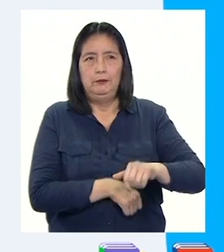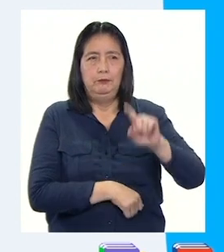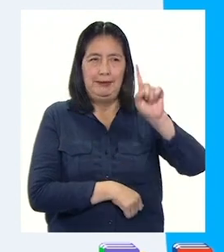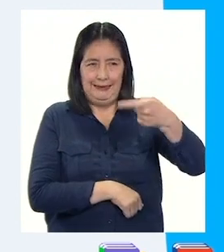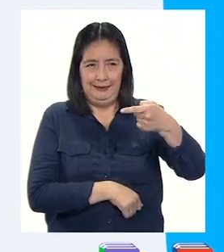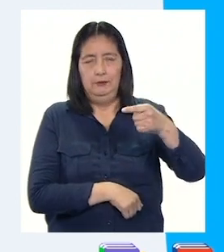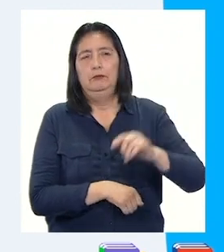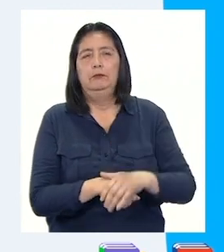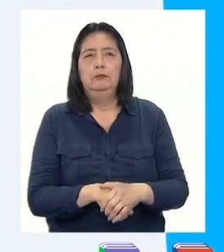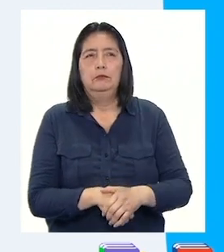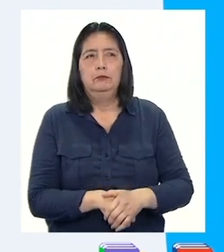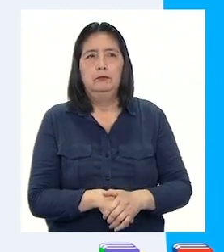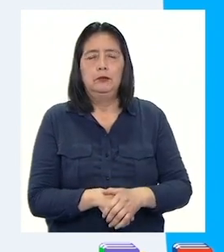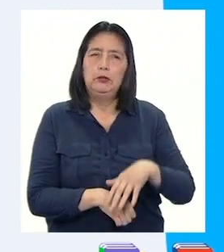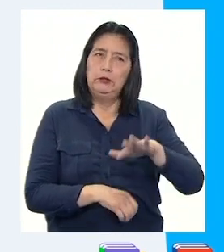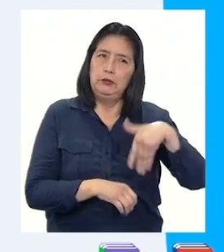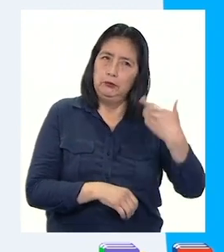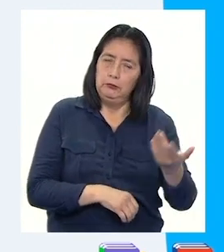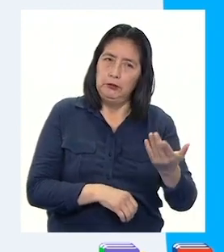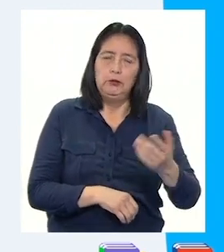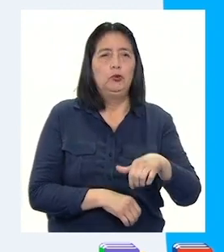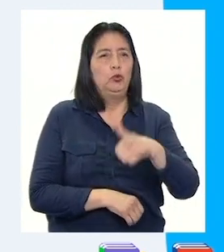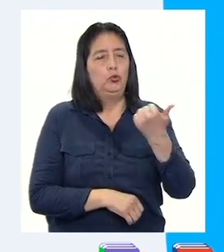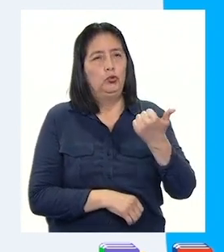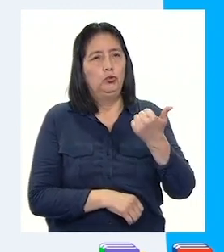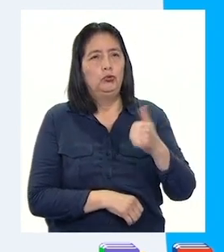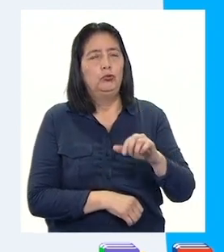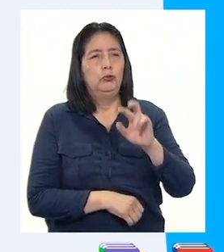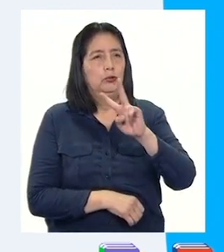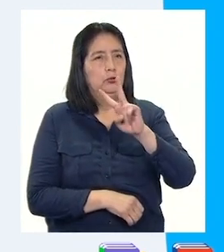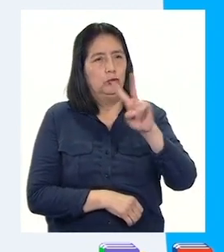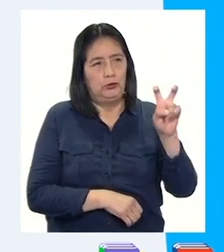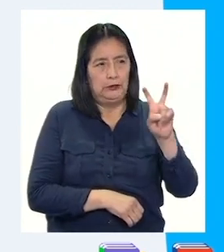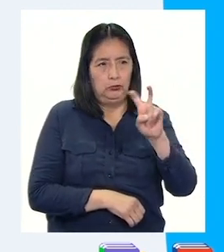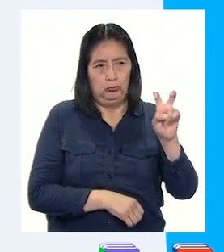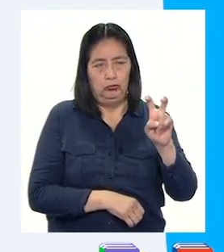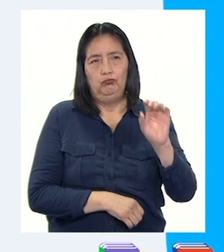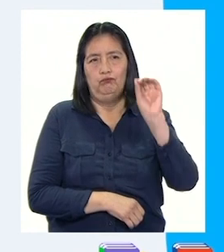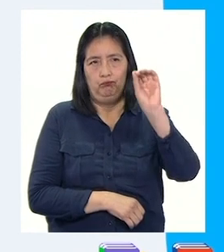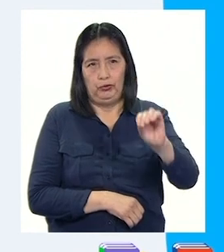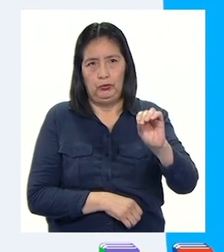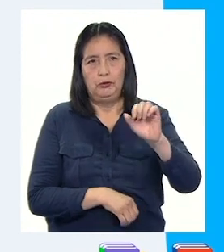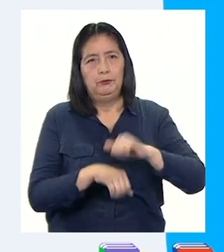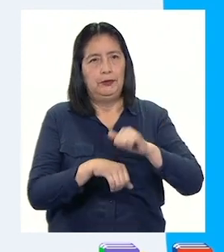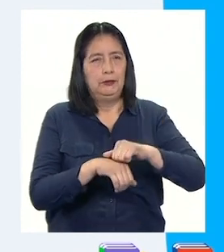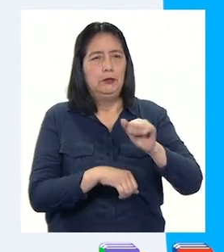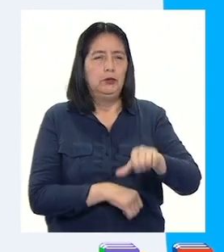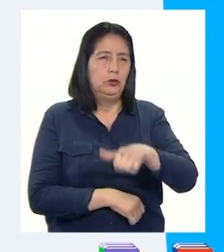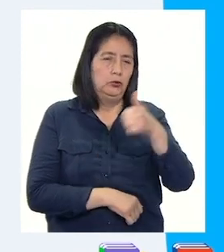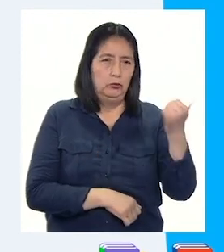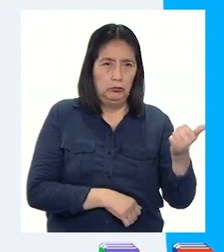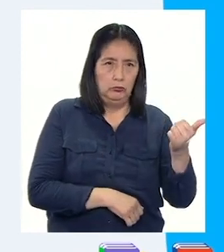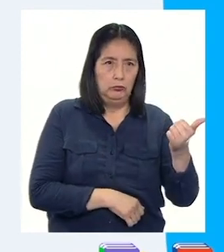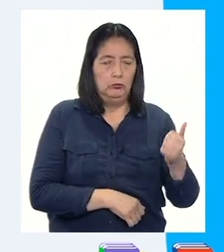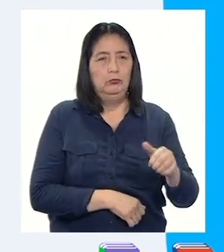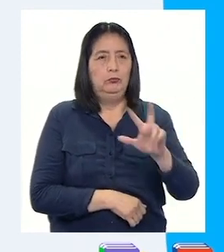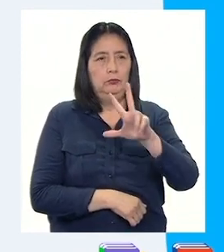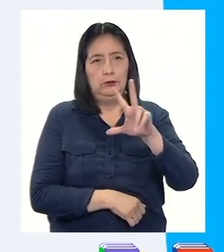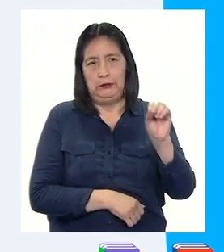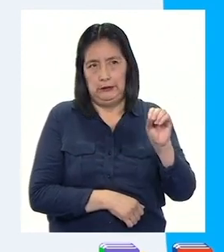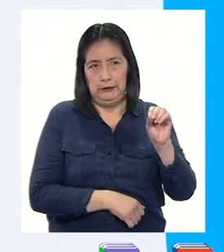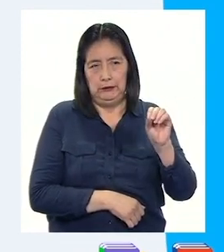1.000. Luego, otra piedrita en la casilla del 200. Y luego otra en la casilla del